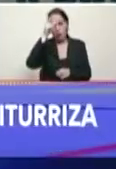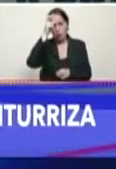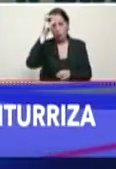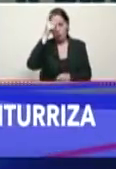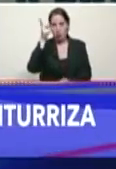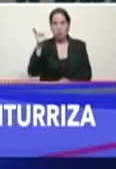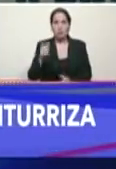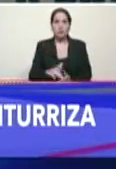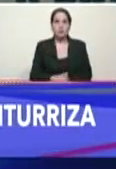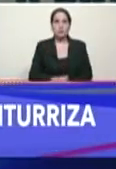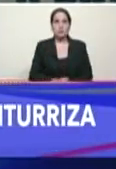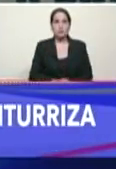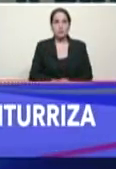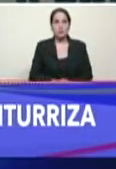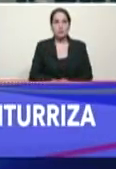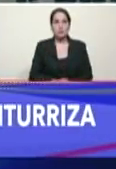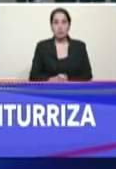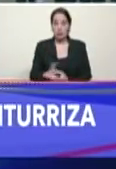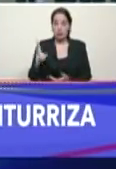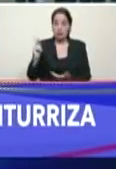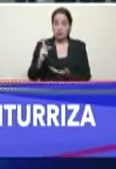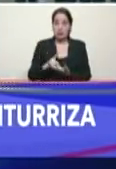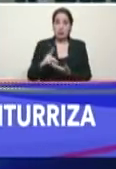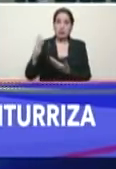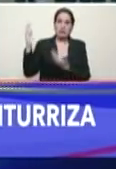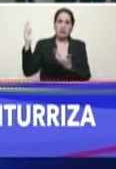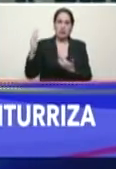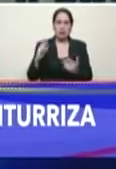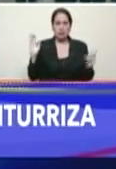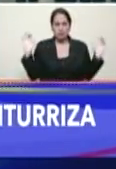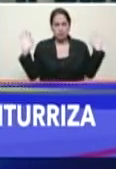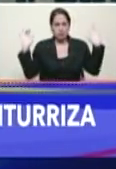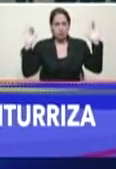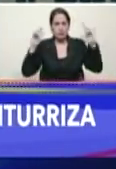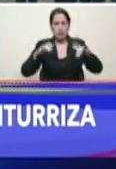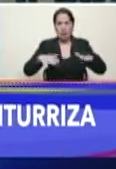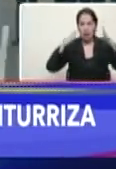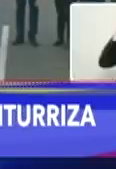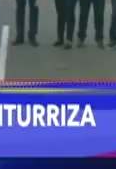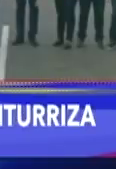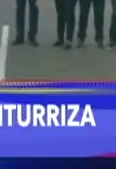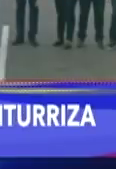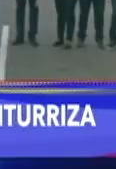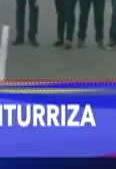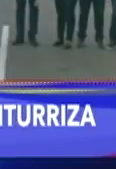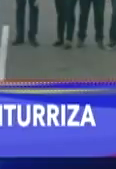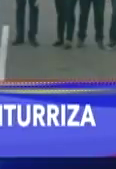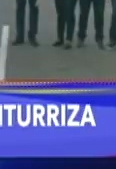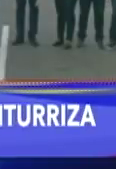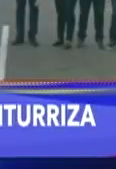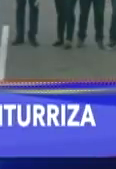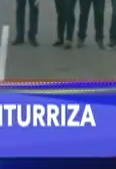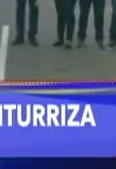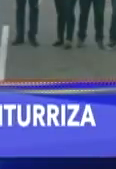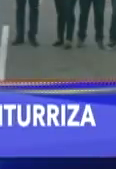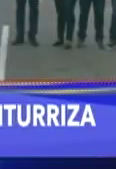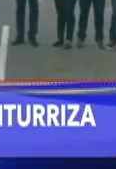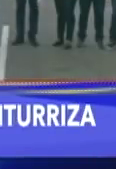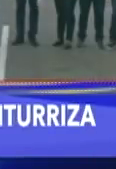Falcón. Llegaron de Curazao, de Aruba, de Holanda, por allá. Esa era mi familia, los